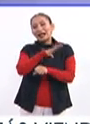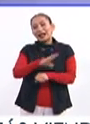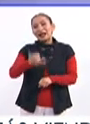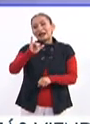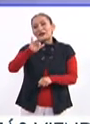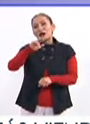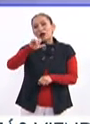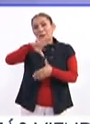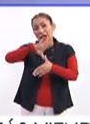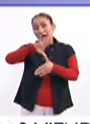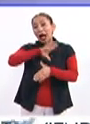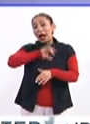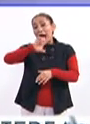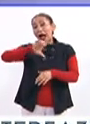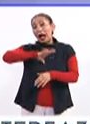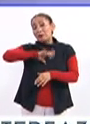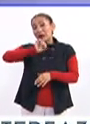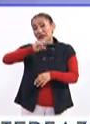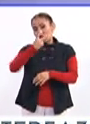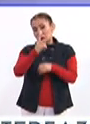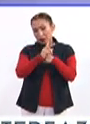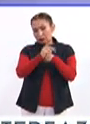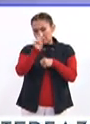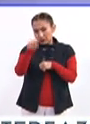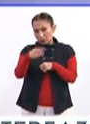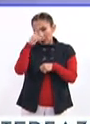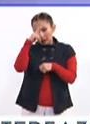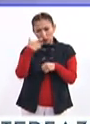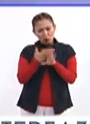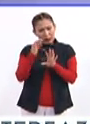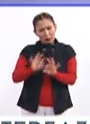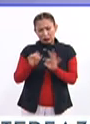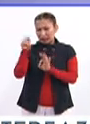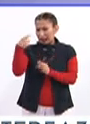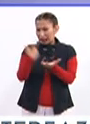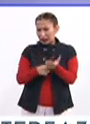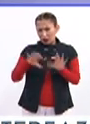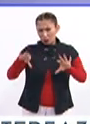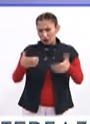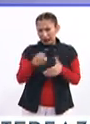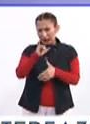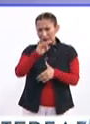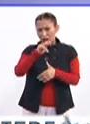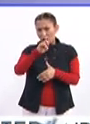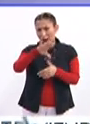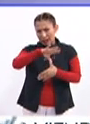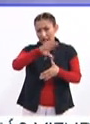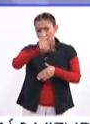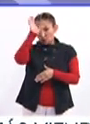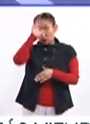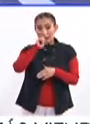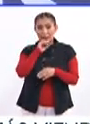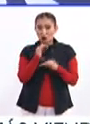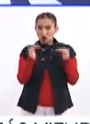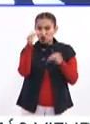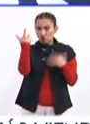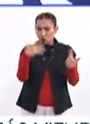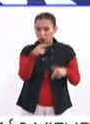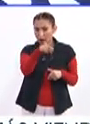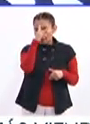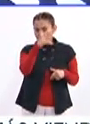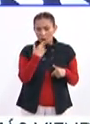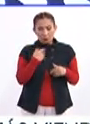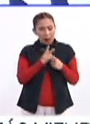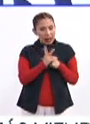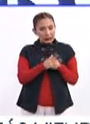Iberoamericana, tenemos 22 países. México es un país muy importante dentro de la comunidad iberoamericana y en materia cultural, por supuesto, es